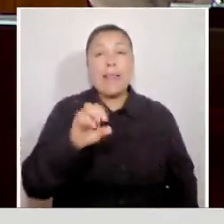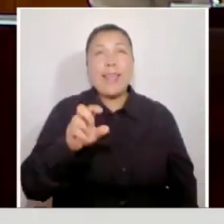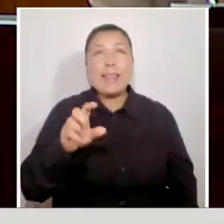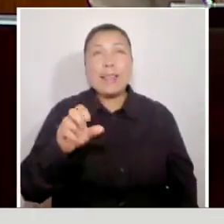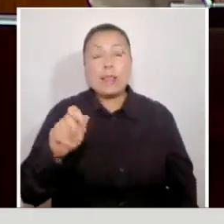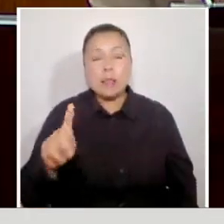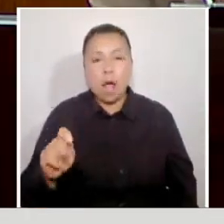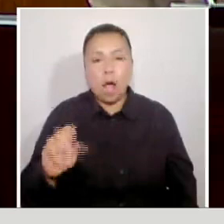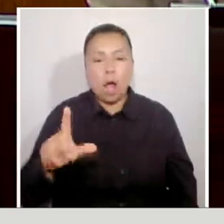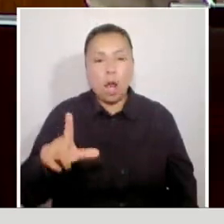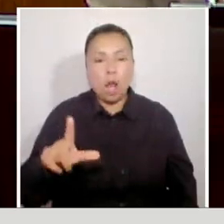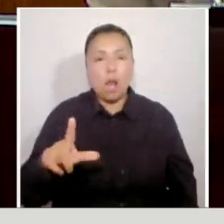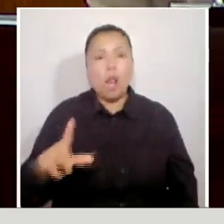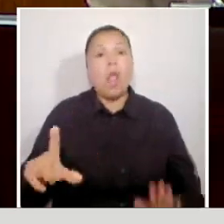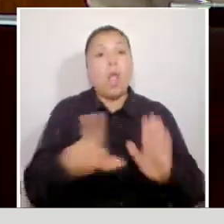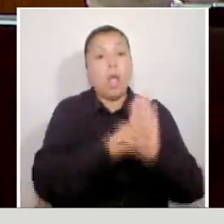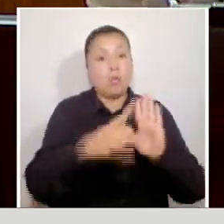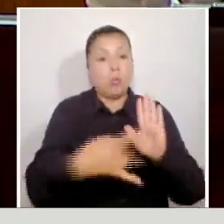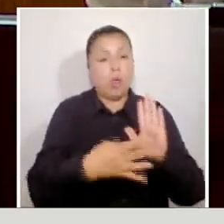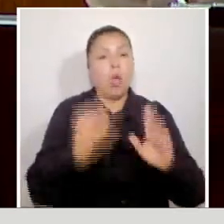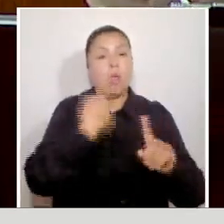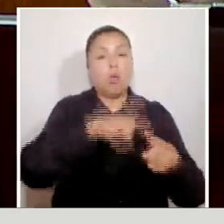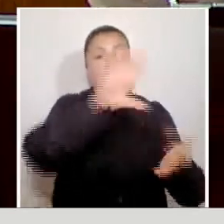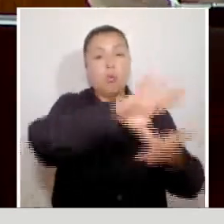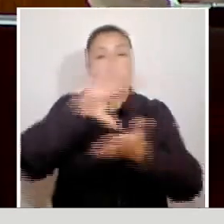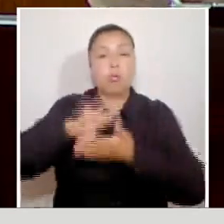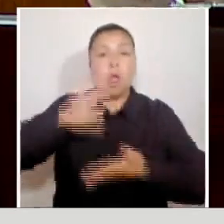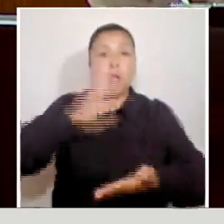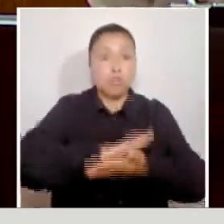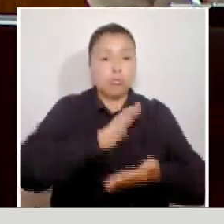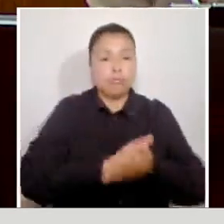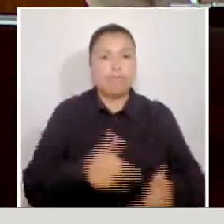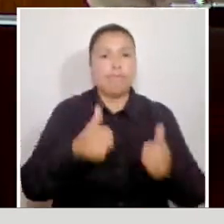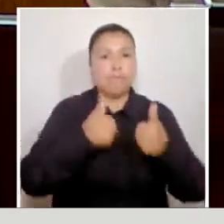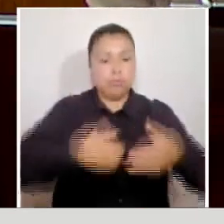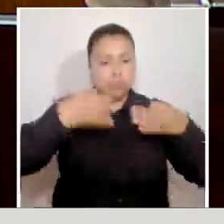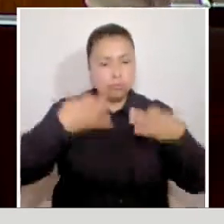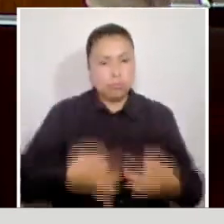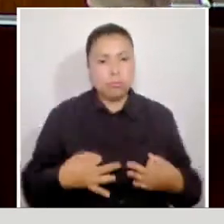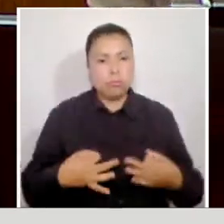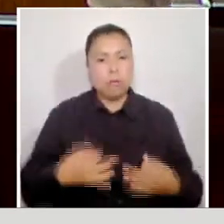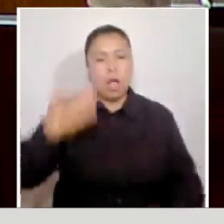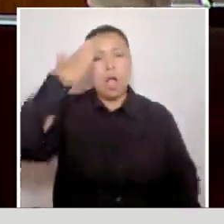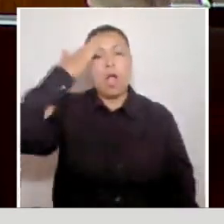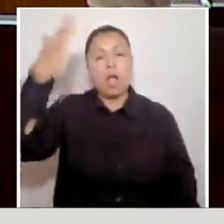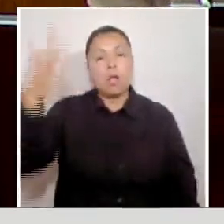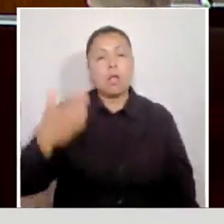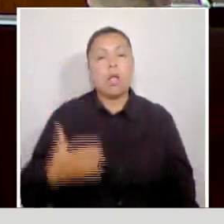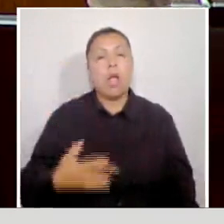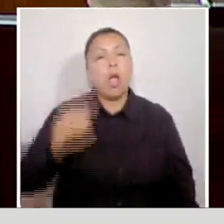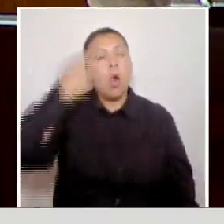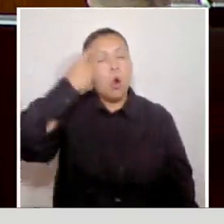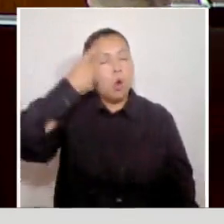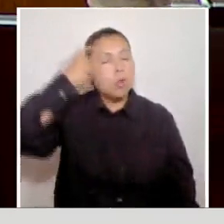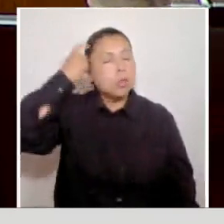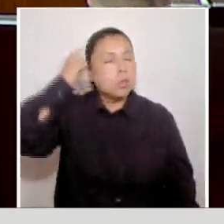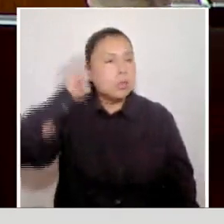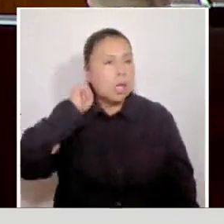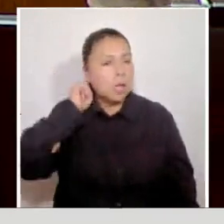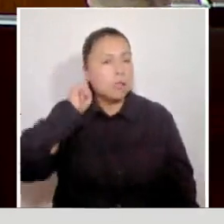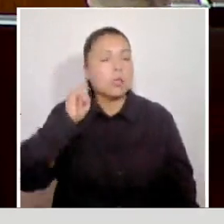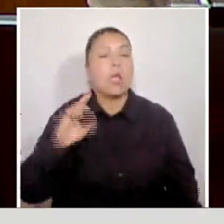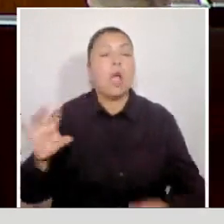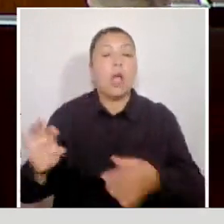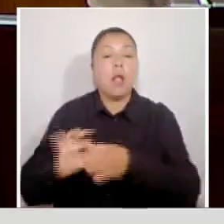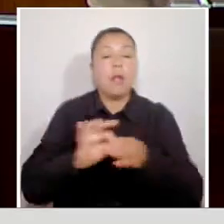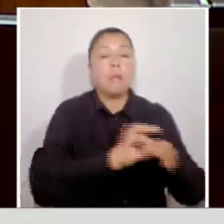y en muchos países se celebra oficialmente el día de la concienciación sobre la